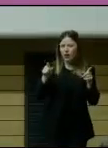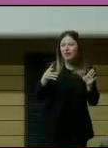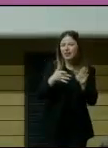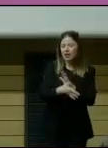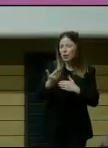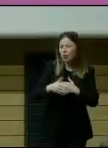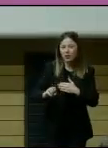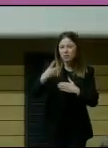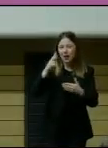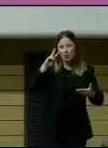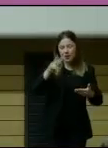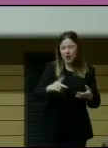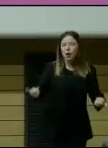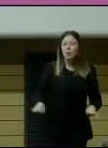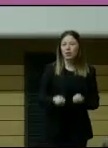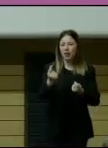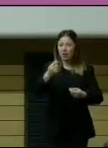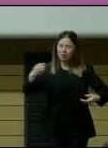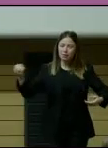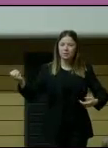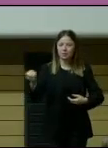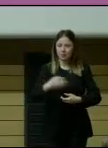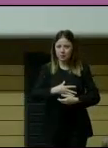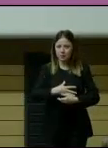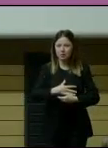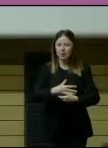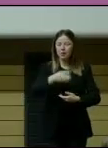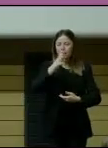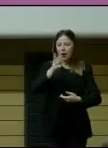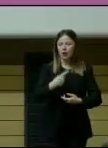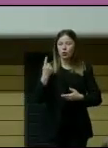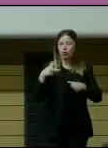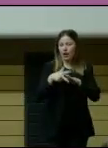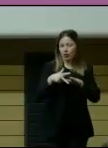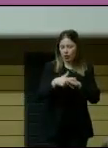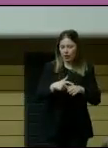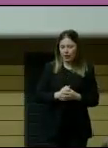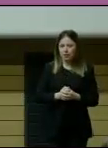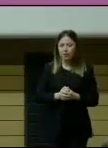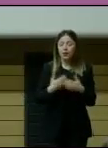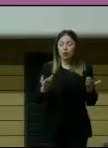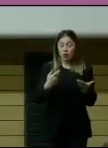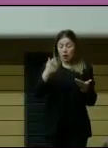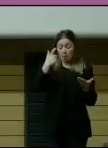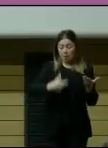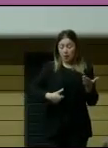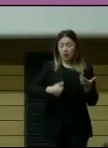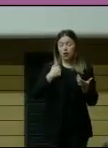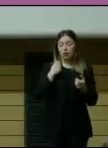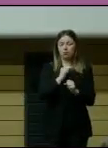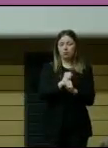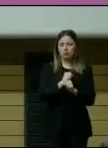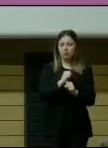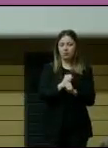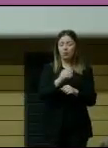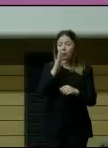haya visitas, que haya publicidad y que hacer nuestros medios de comunicación rentables para nuestros accionistas, y como periodista poder sobrevivir. Y por eso